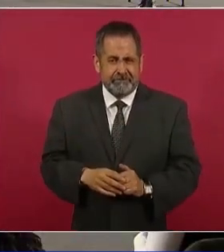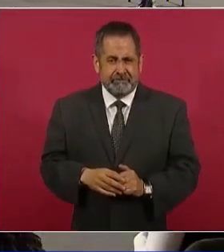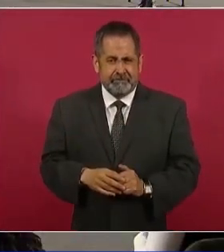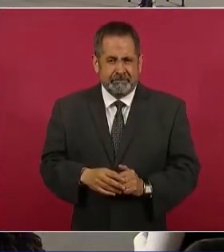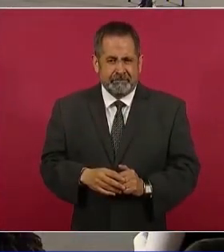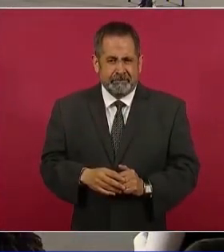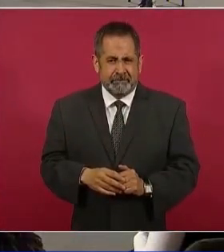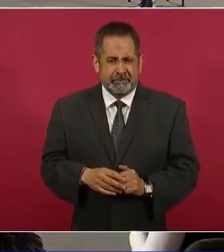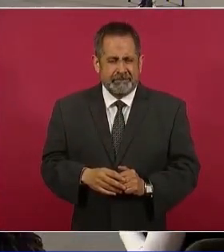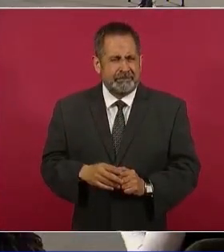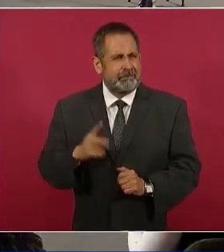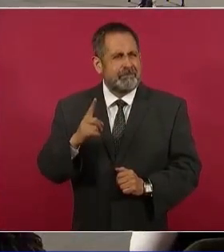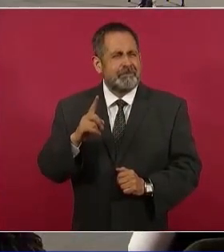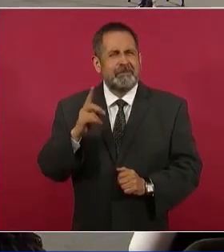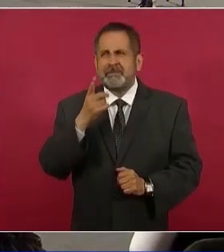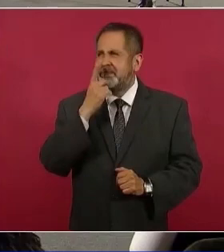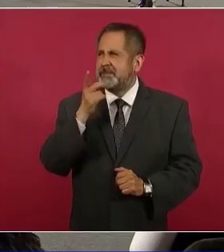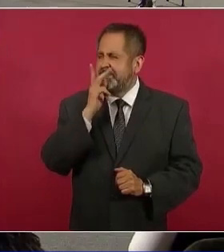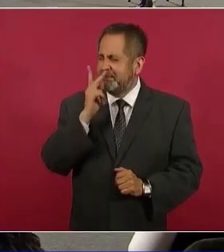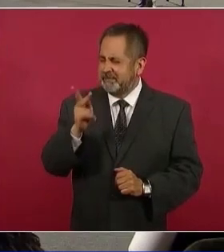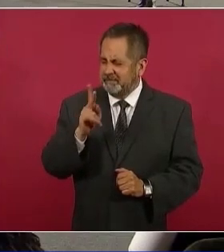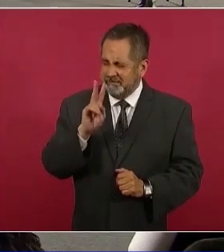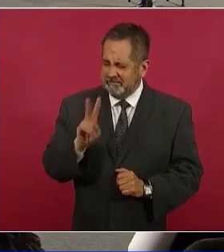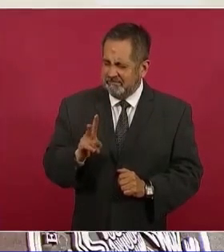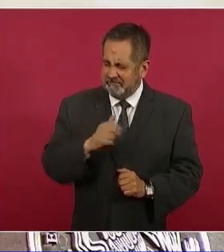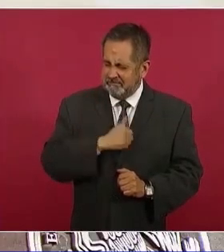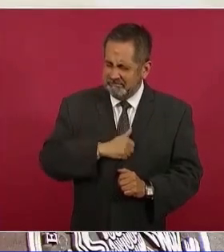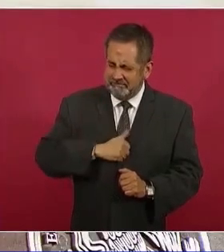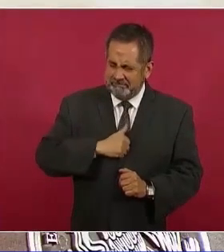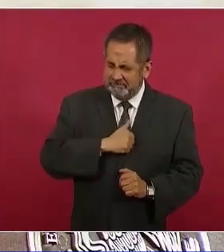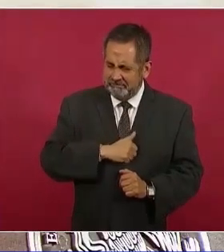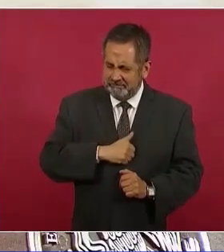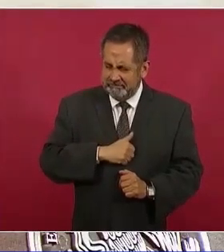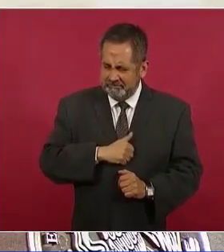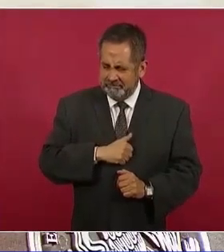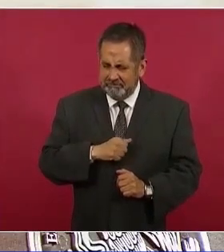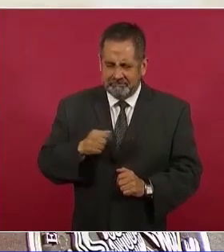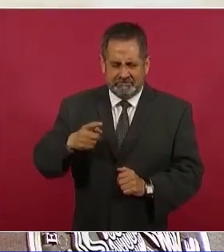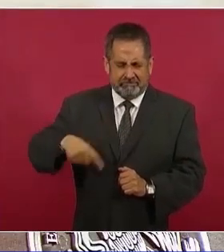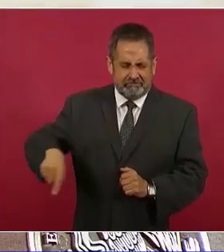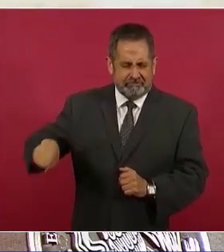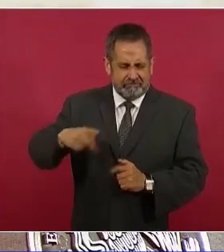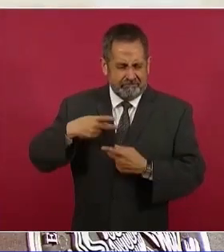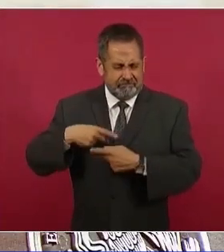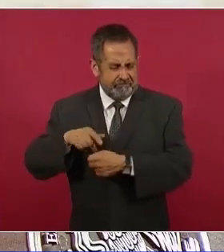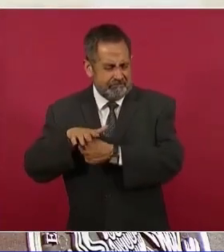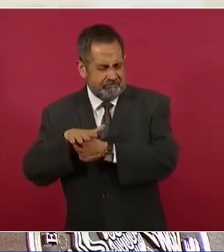que lo más lamentable es que los oprimidos